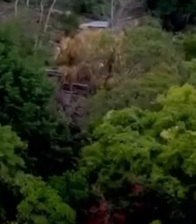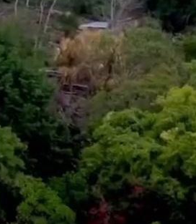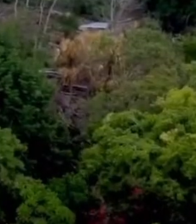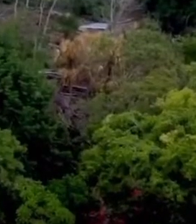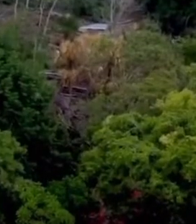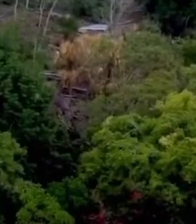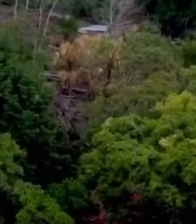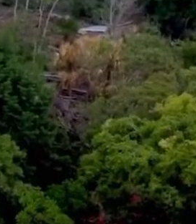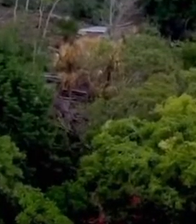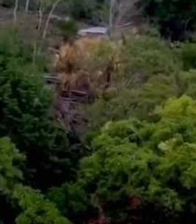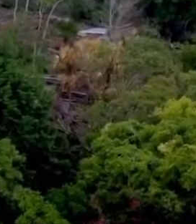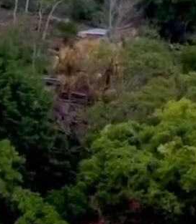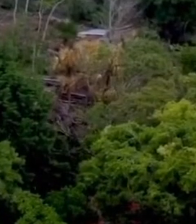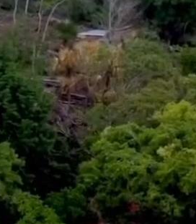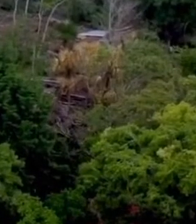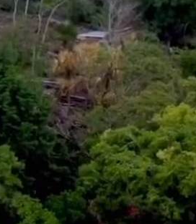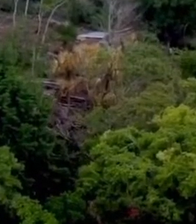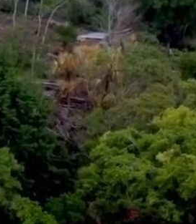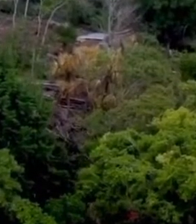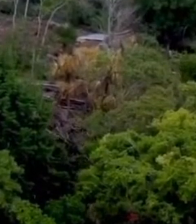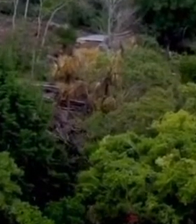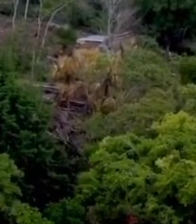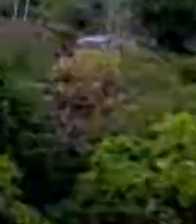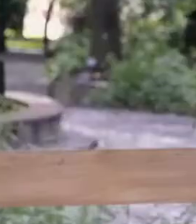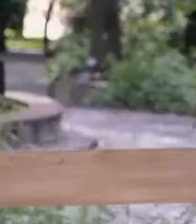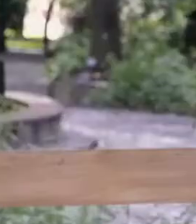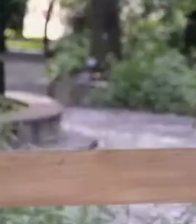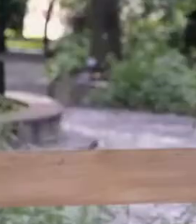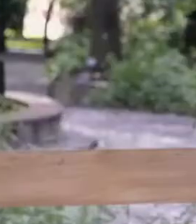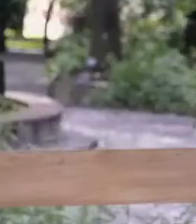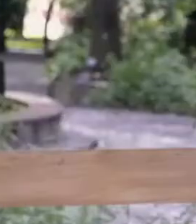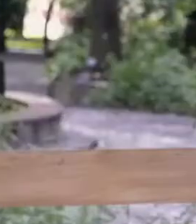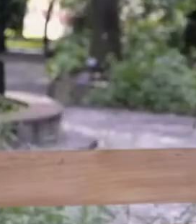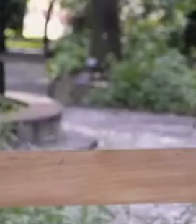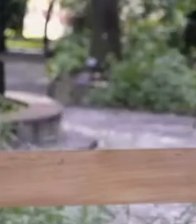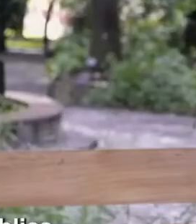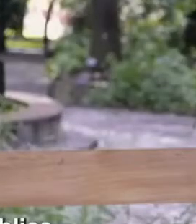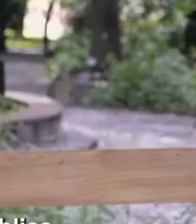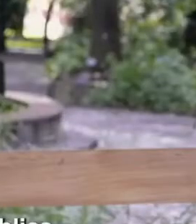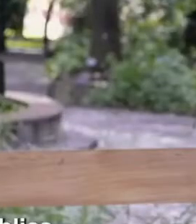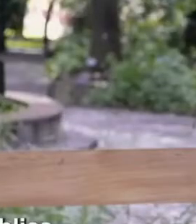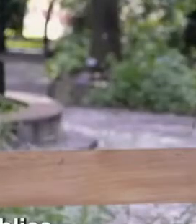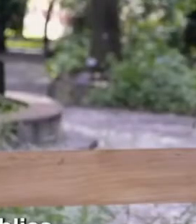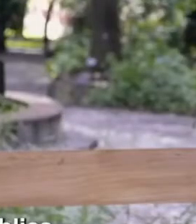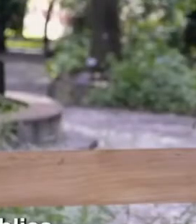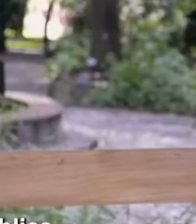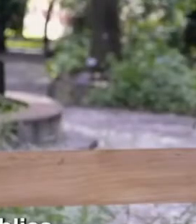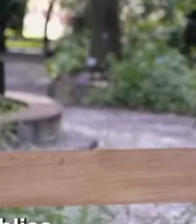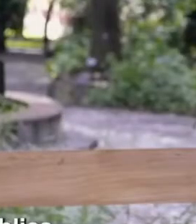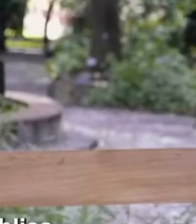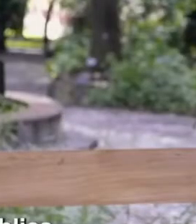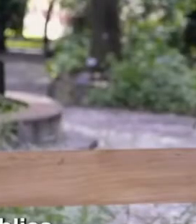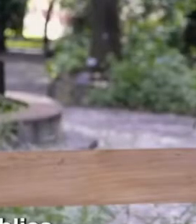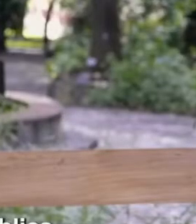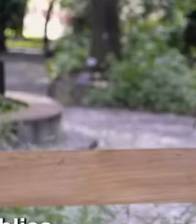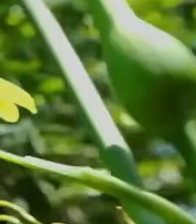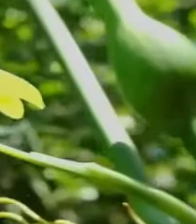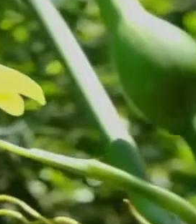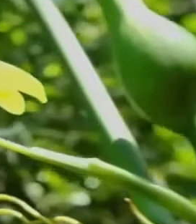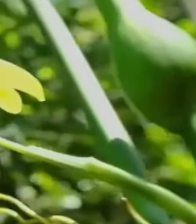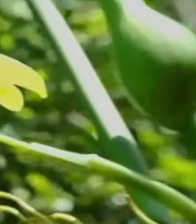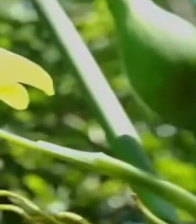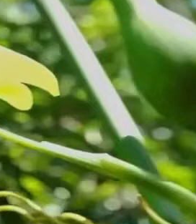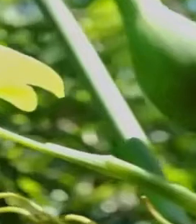necesidades a las cuales esta práctica y estos saberes dan respuesta. Y eso nos importa mucho desde la salud